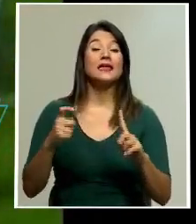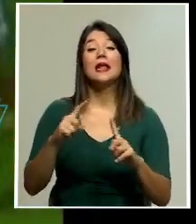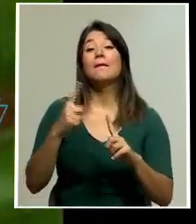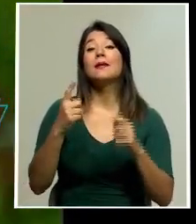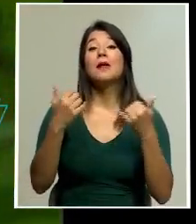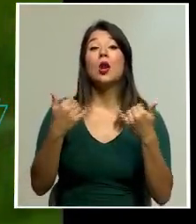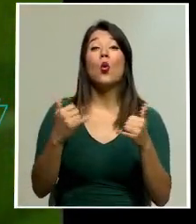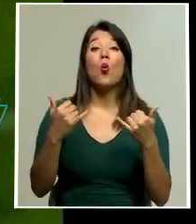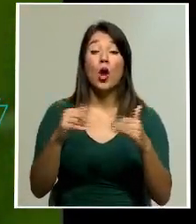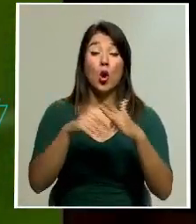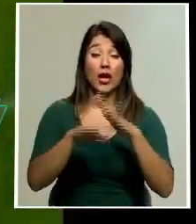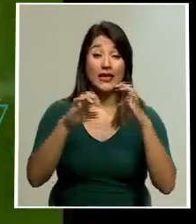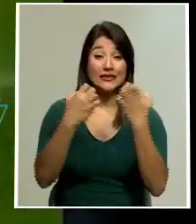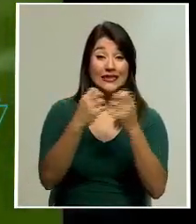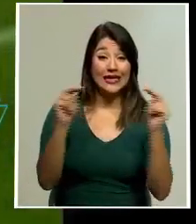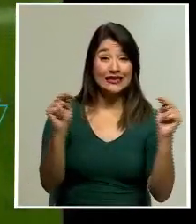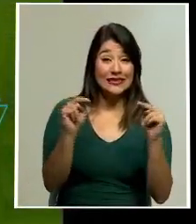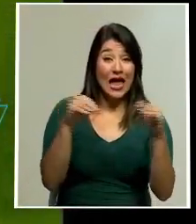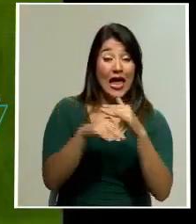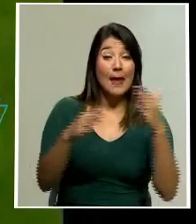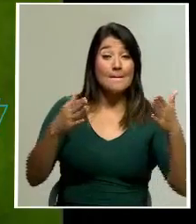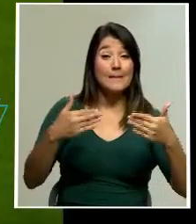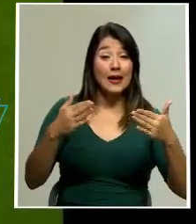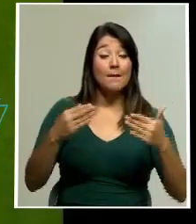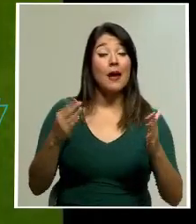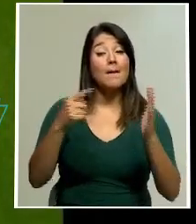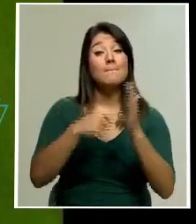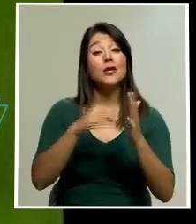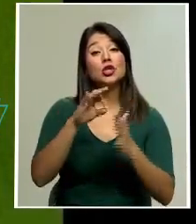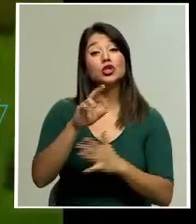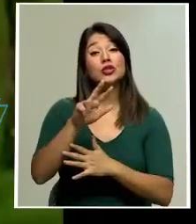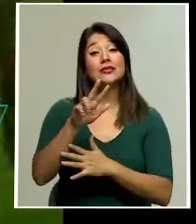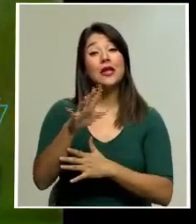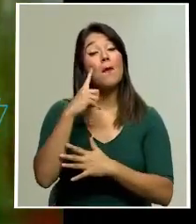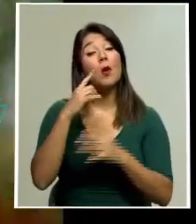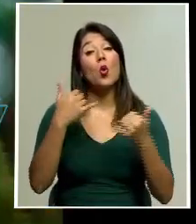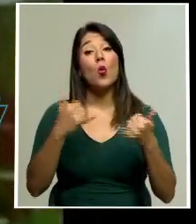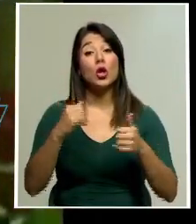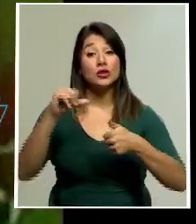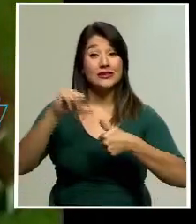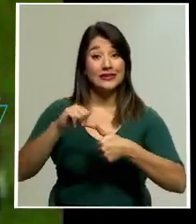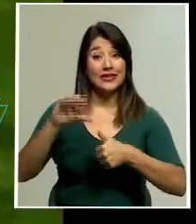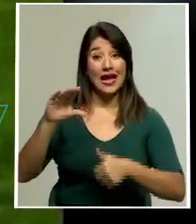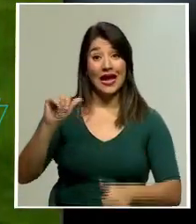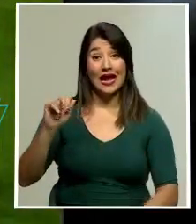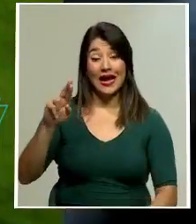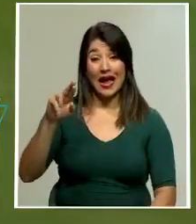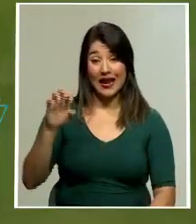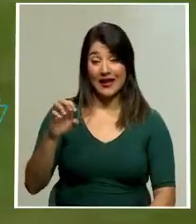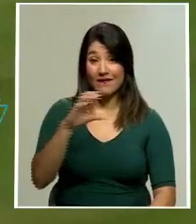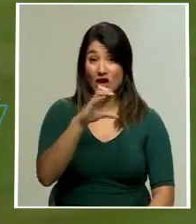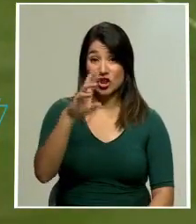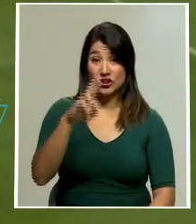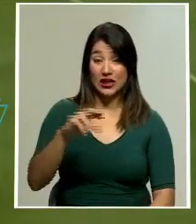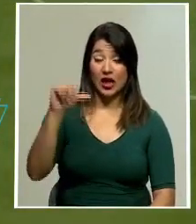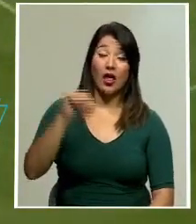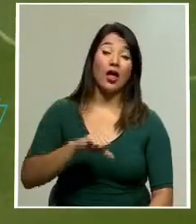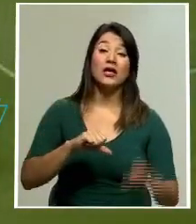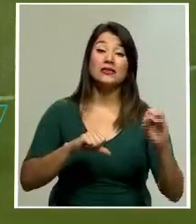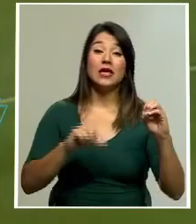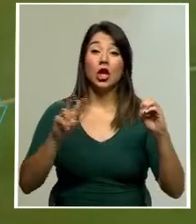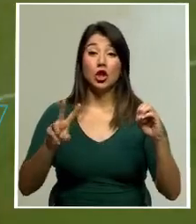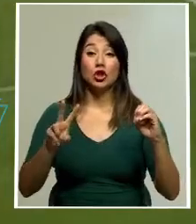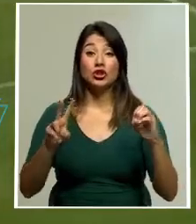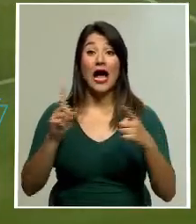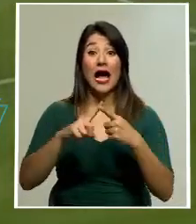sede neutral en Panamá, en 1935 por los Juegos Centroamericanos y del Caribe, en donde la nacional cayó 0-2, se acumulan hasta